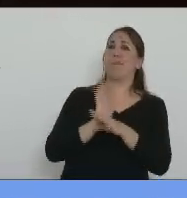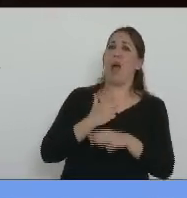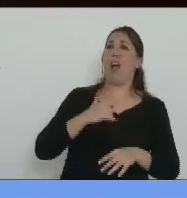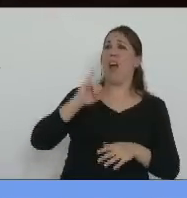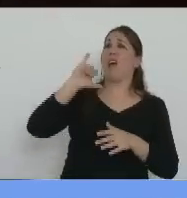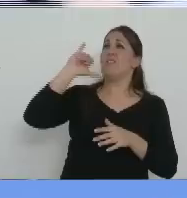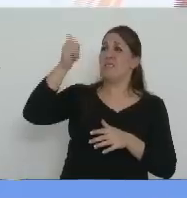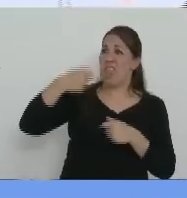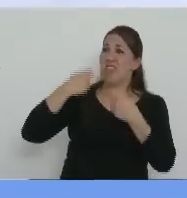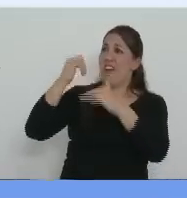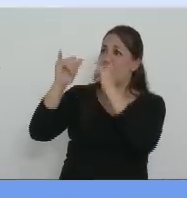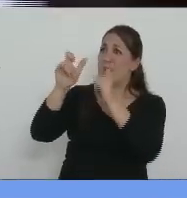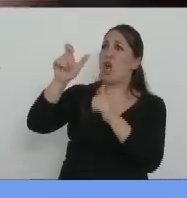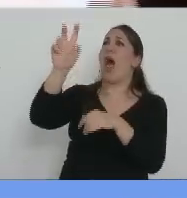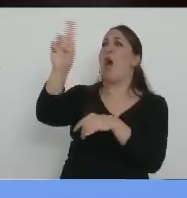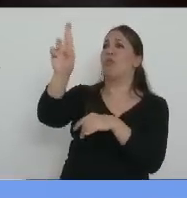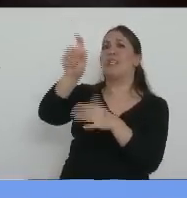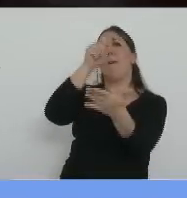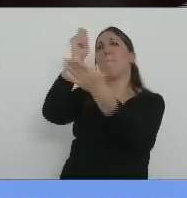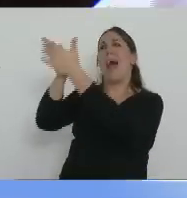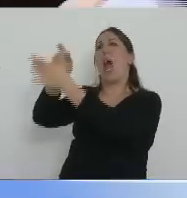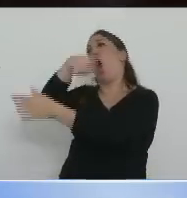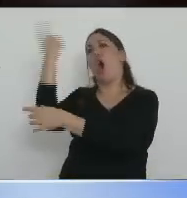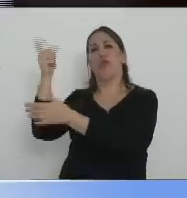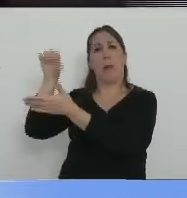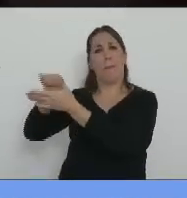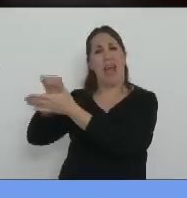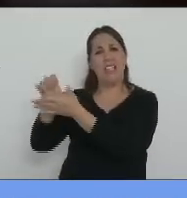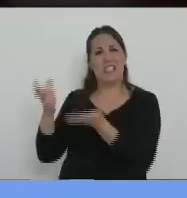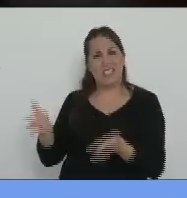lado esto fue lo que hizo el gobierno de cambiemos